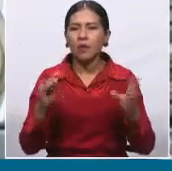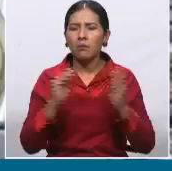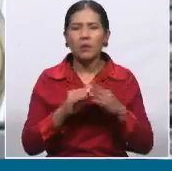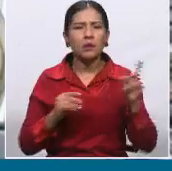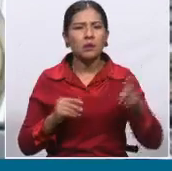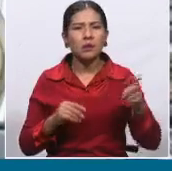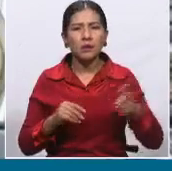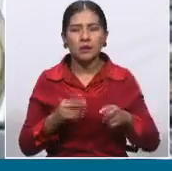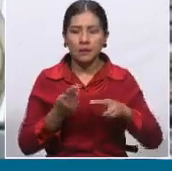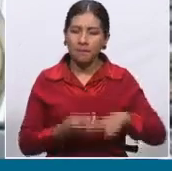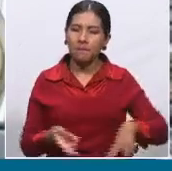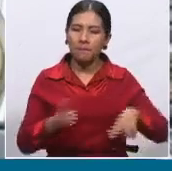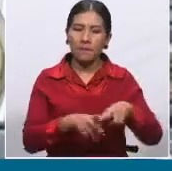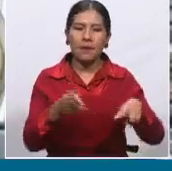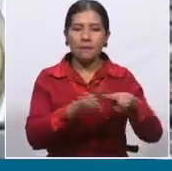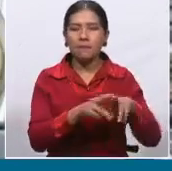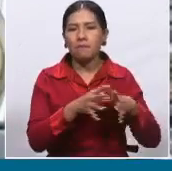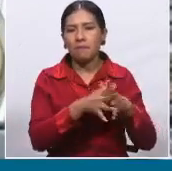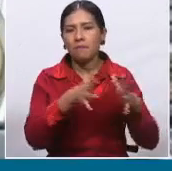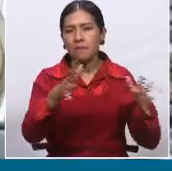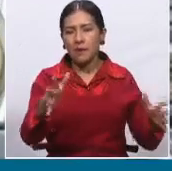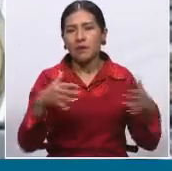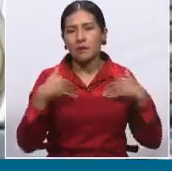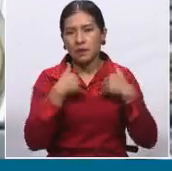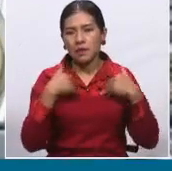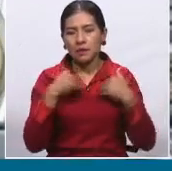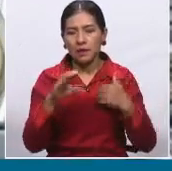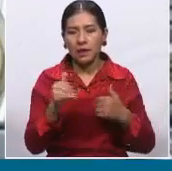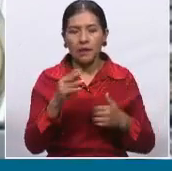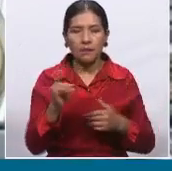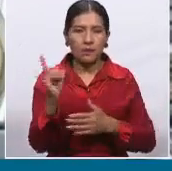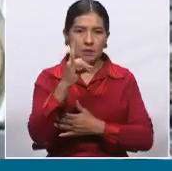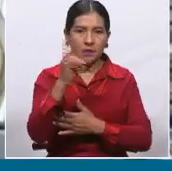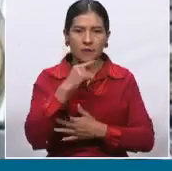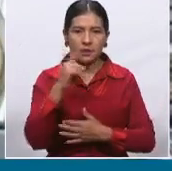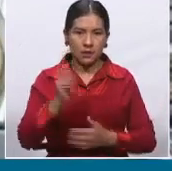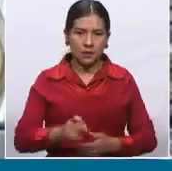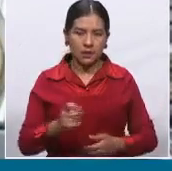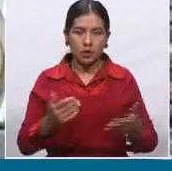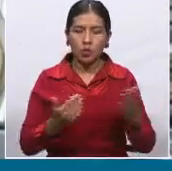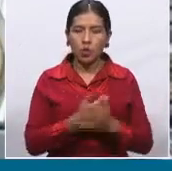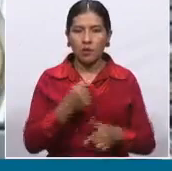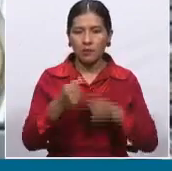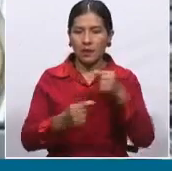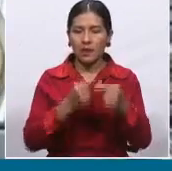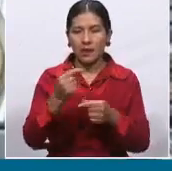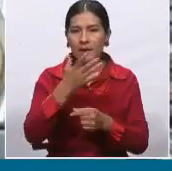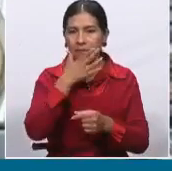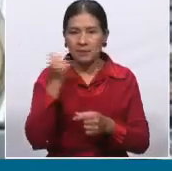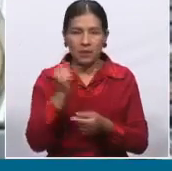es repoblar la cantidad de camélidos, es decir, la genética tiene